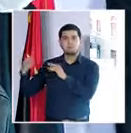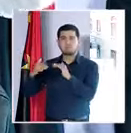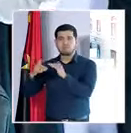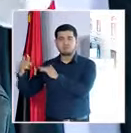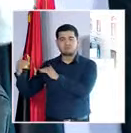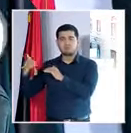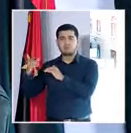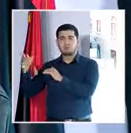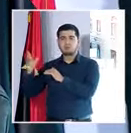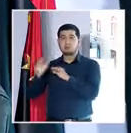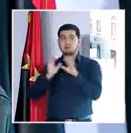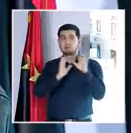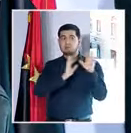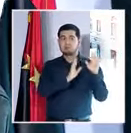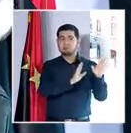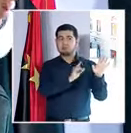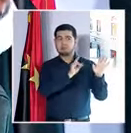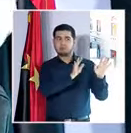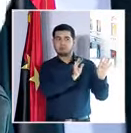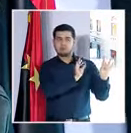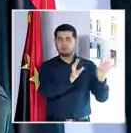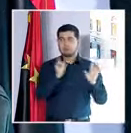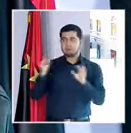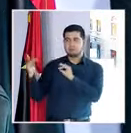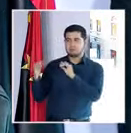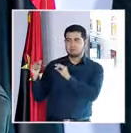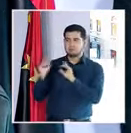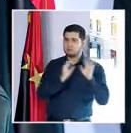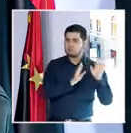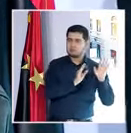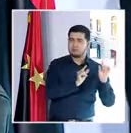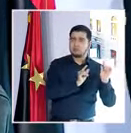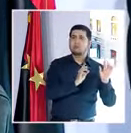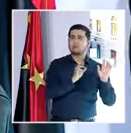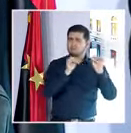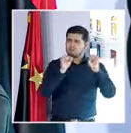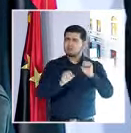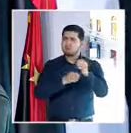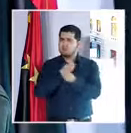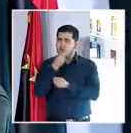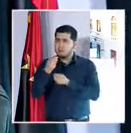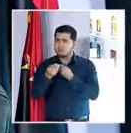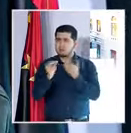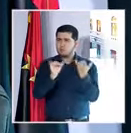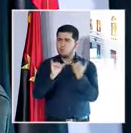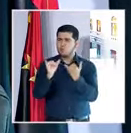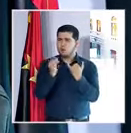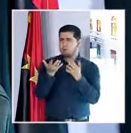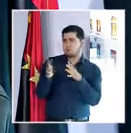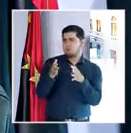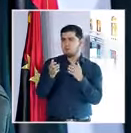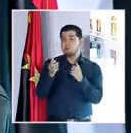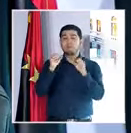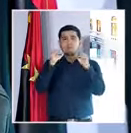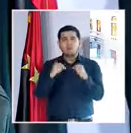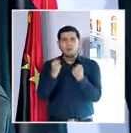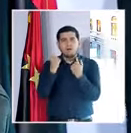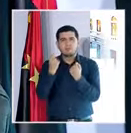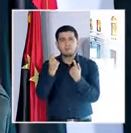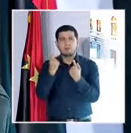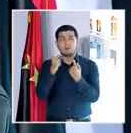Logramos suspenderlos por más de 1 año. Y el año anterior hicimos un tanto igual para lograr entender que